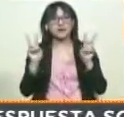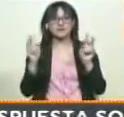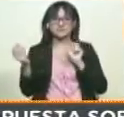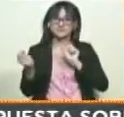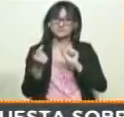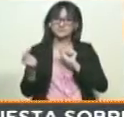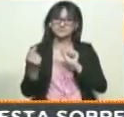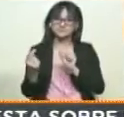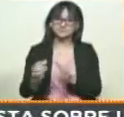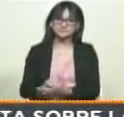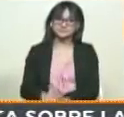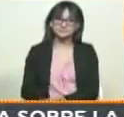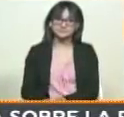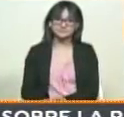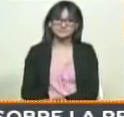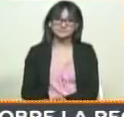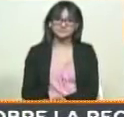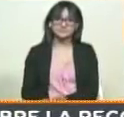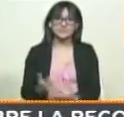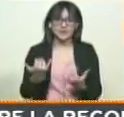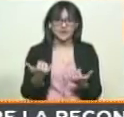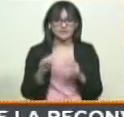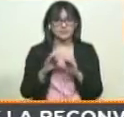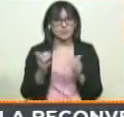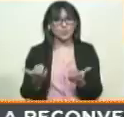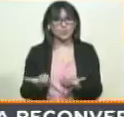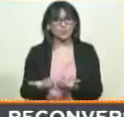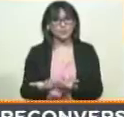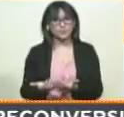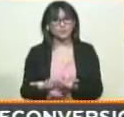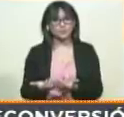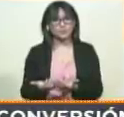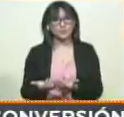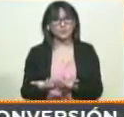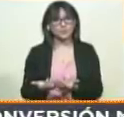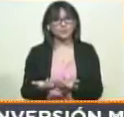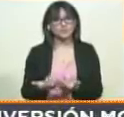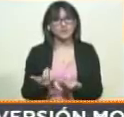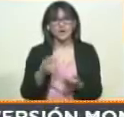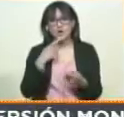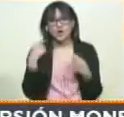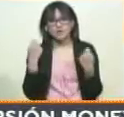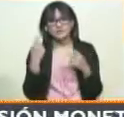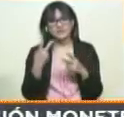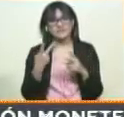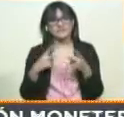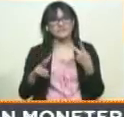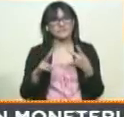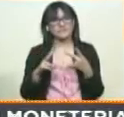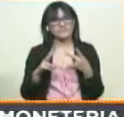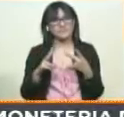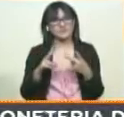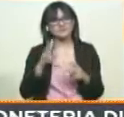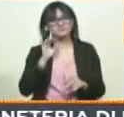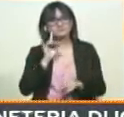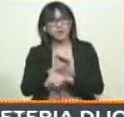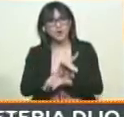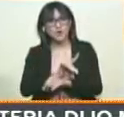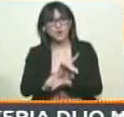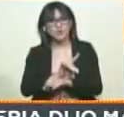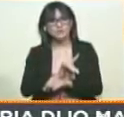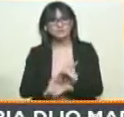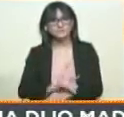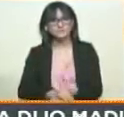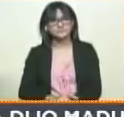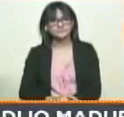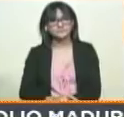diálogo. En este mundo en que vivimos, donde están de moda las noticias falsas o las posverdades,